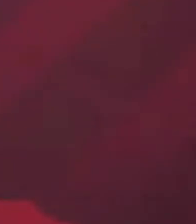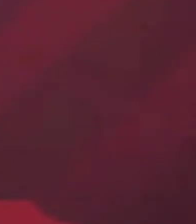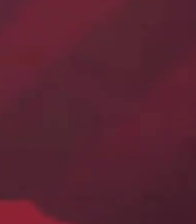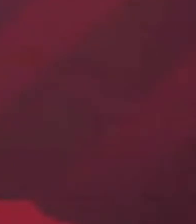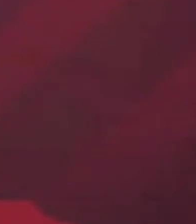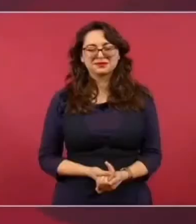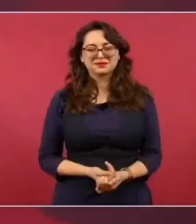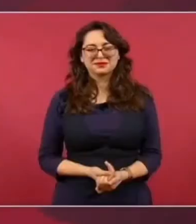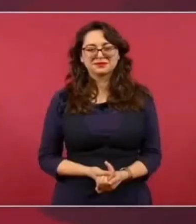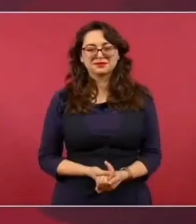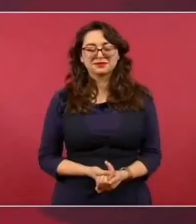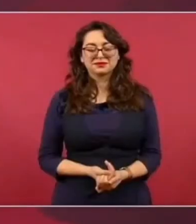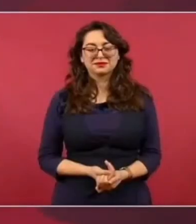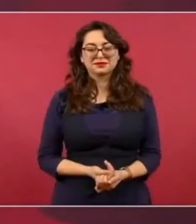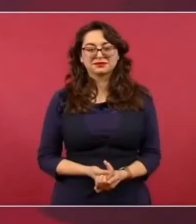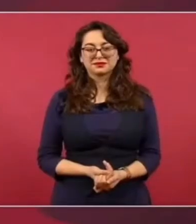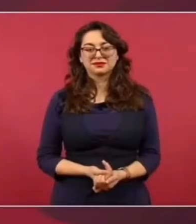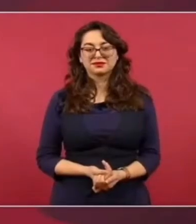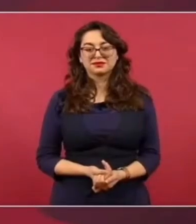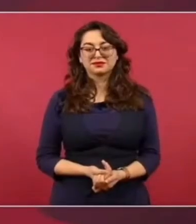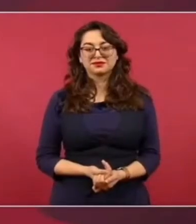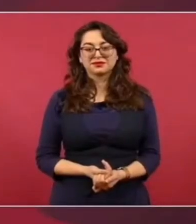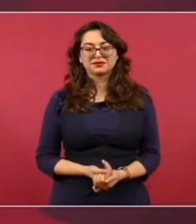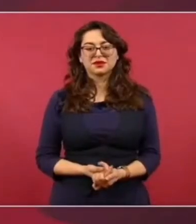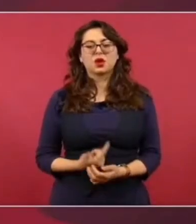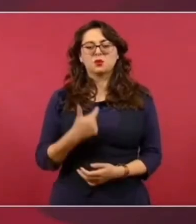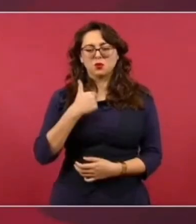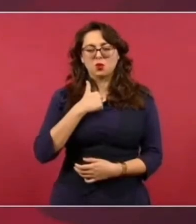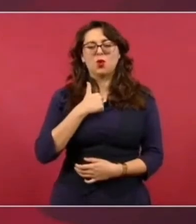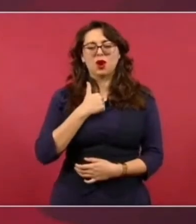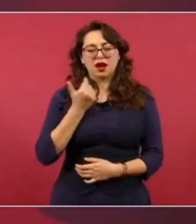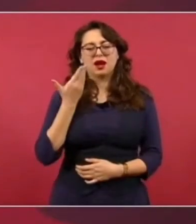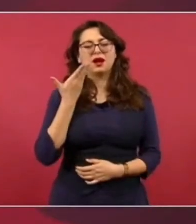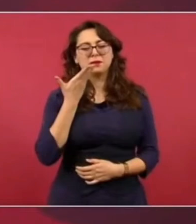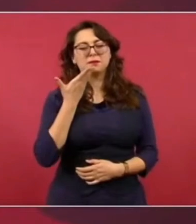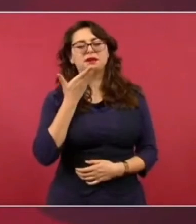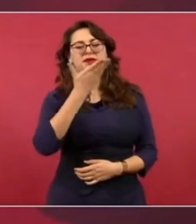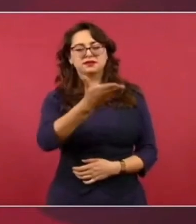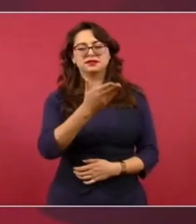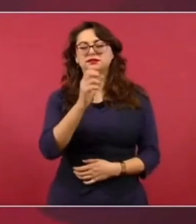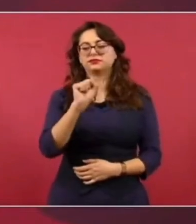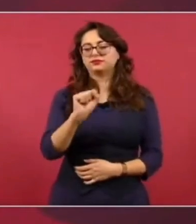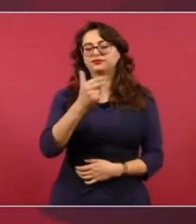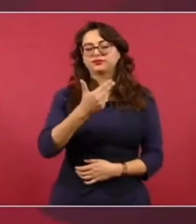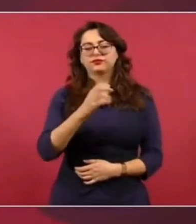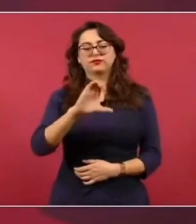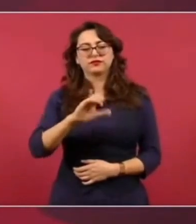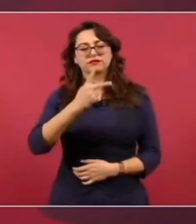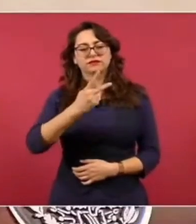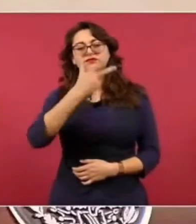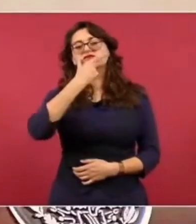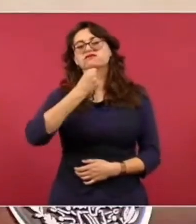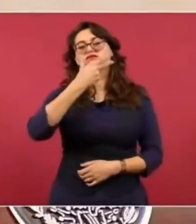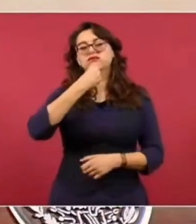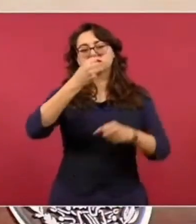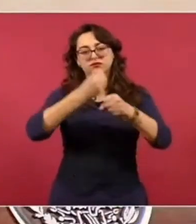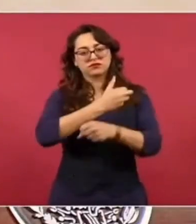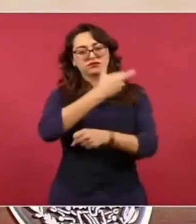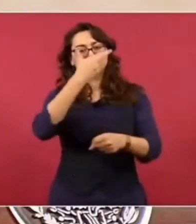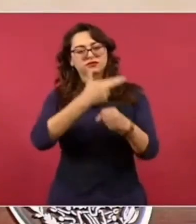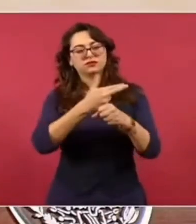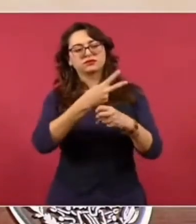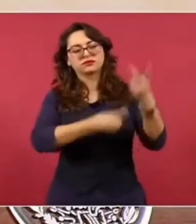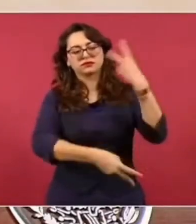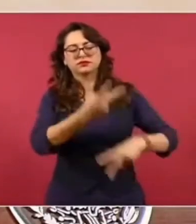pedir al secretario de Hacienda que venga un día a explicarles bien cómo se llevó a cabo